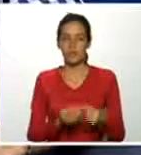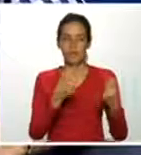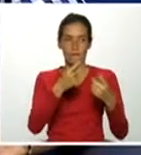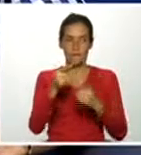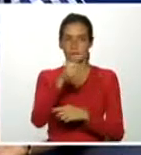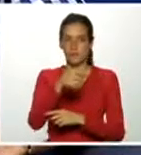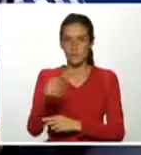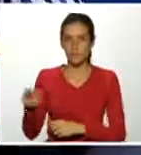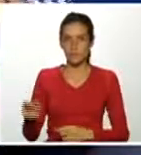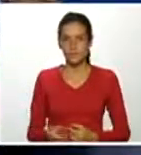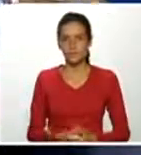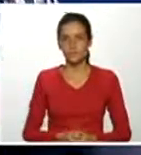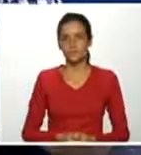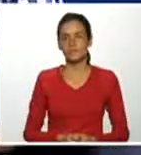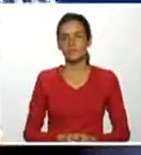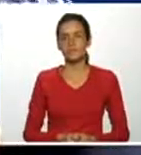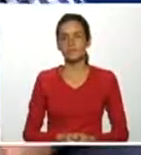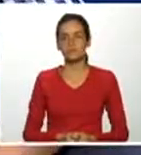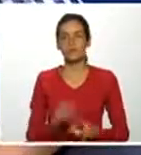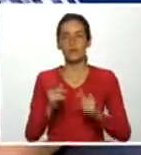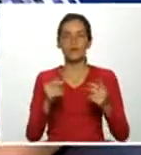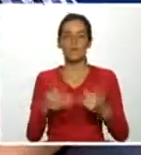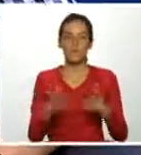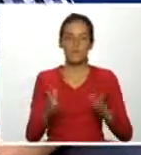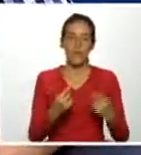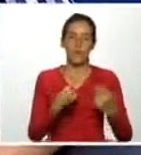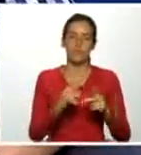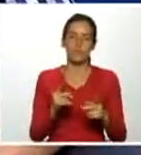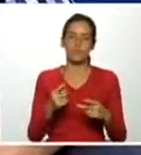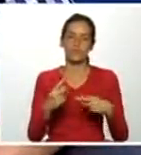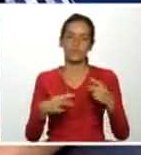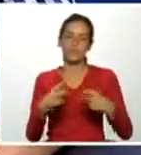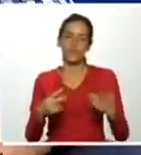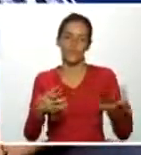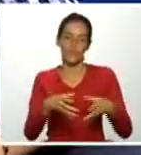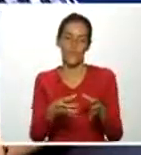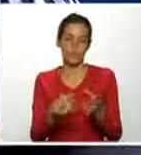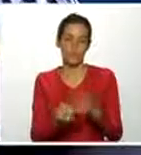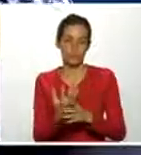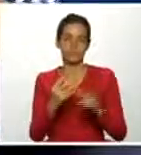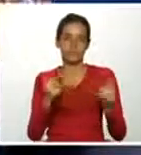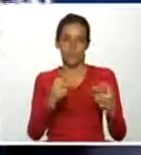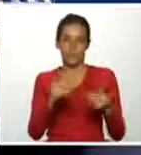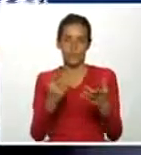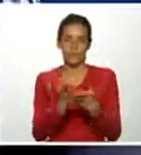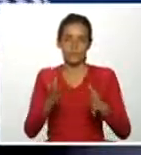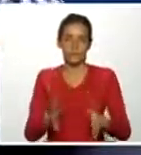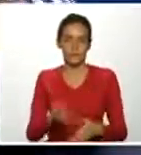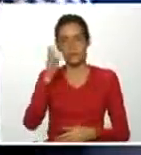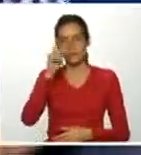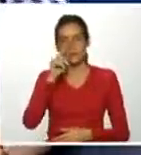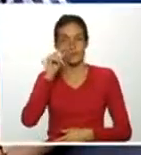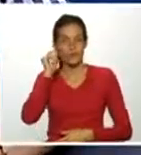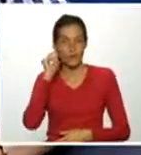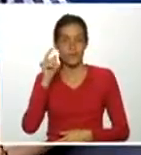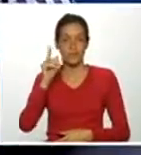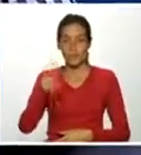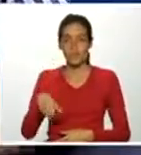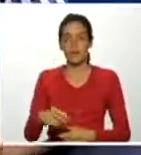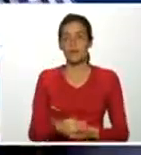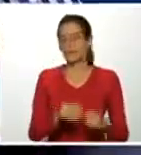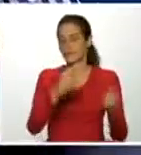compañeros, algunos que están en instituciones públicas, otros que tienen sus unidades productivas conformadas, otros son estudiantes, profesores,